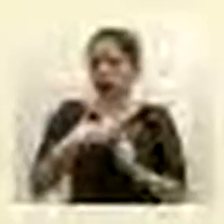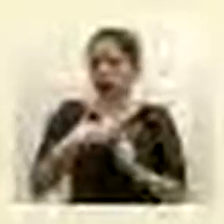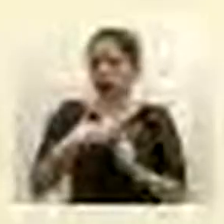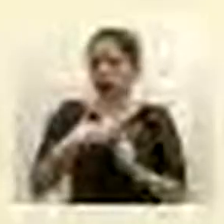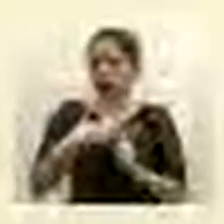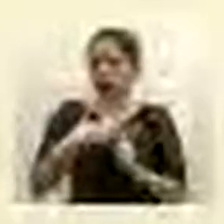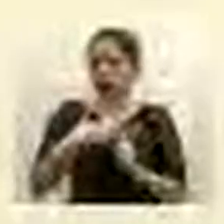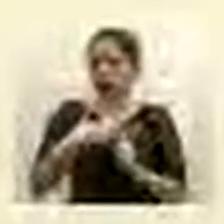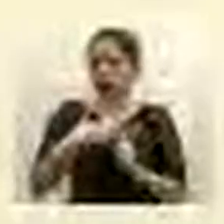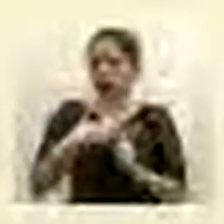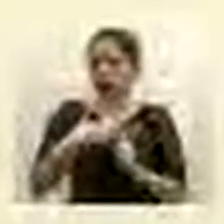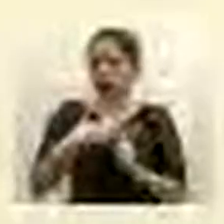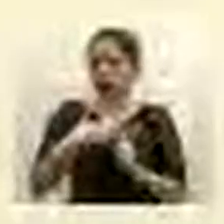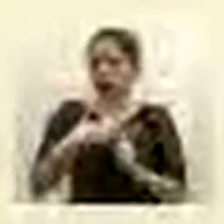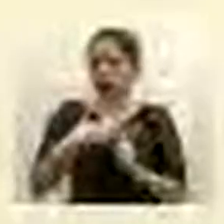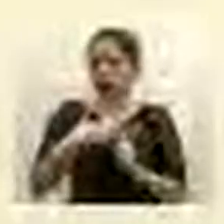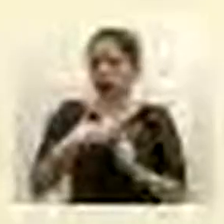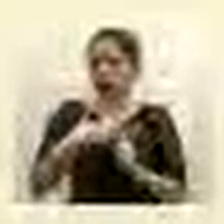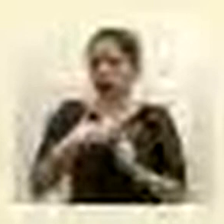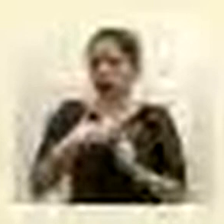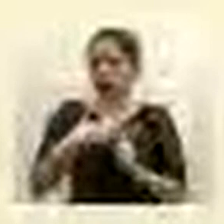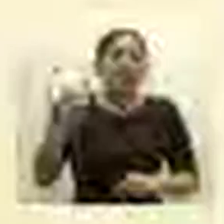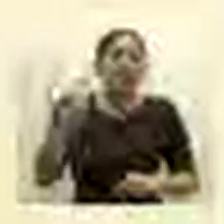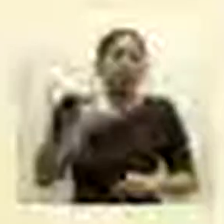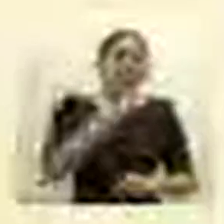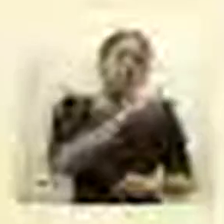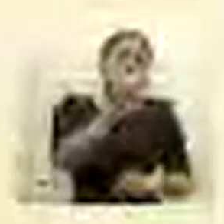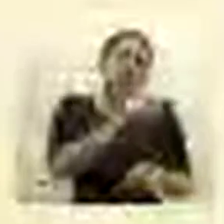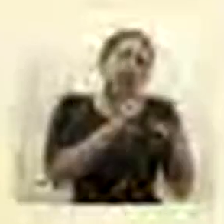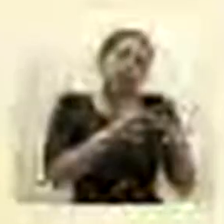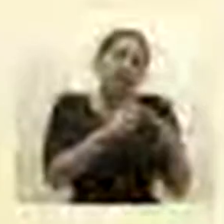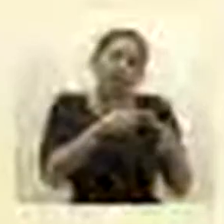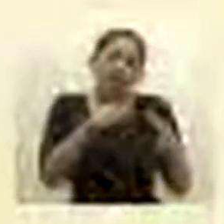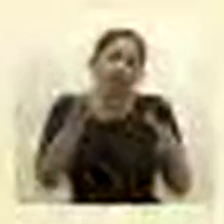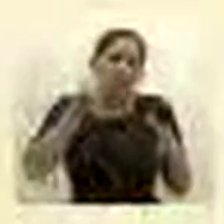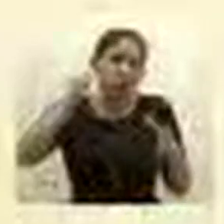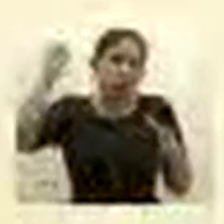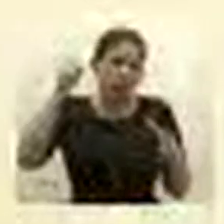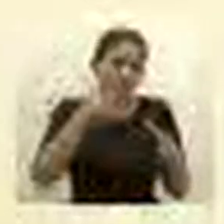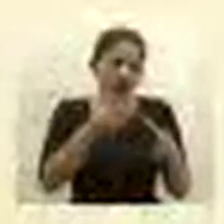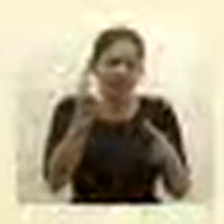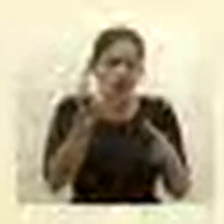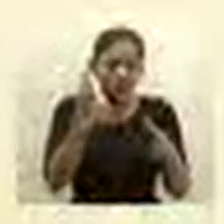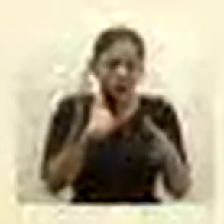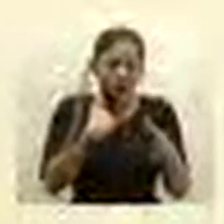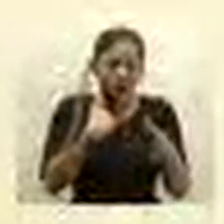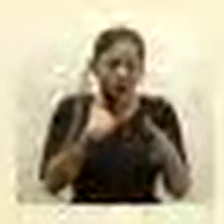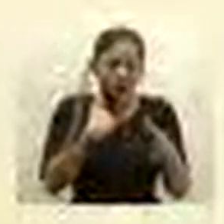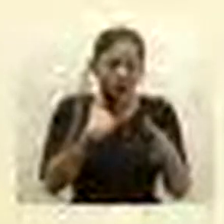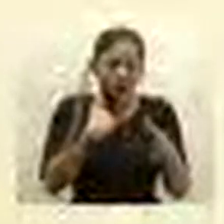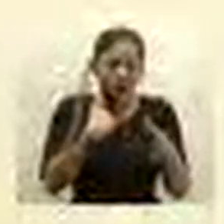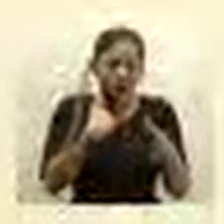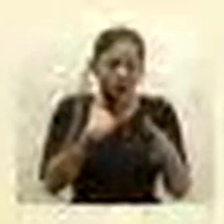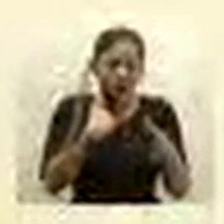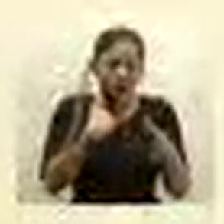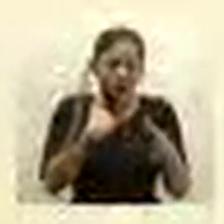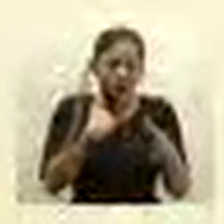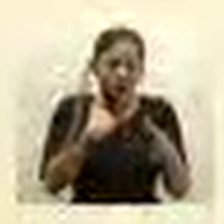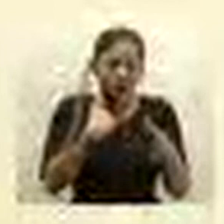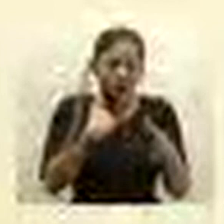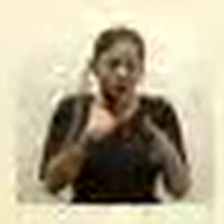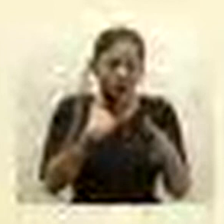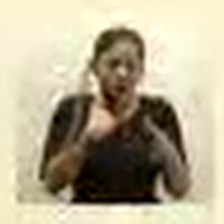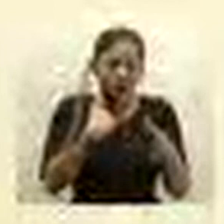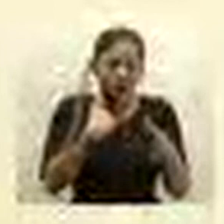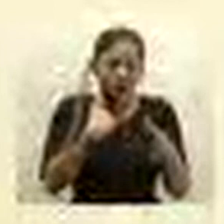percibiendo en una gran mayoría. Siempre hay un porcentaje que lamentablemente no está acatando. Es mucho del porcentaje justamente